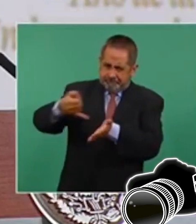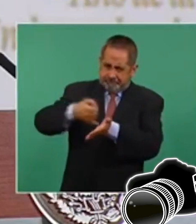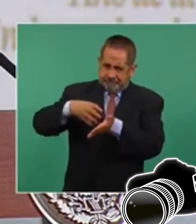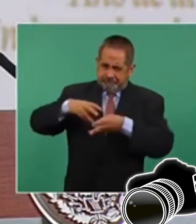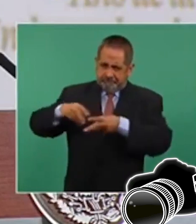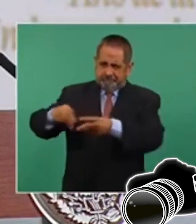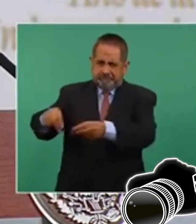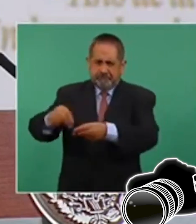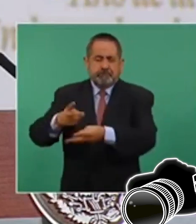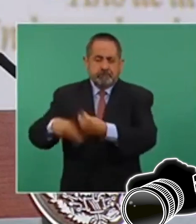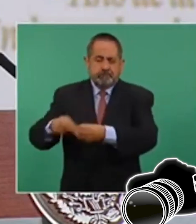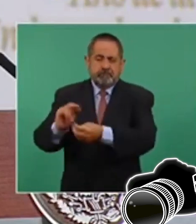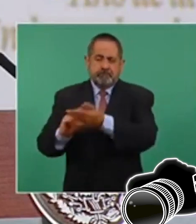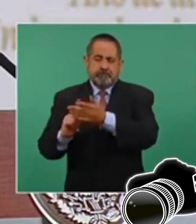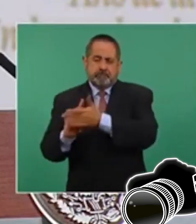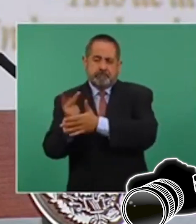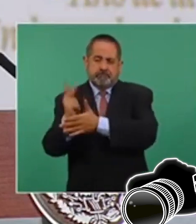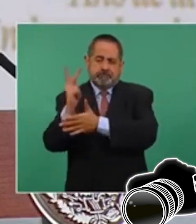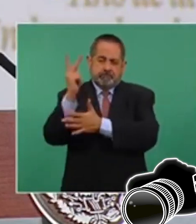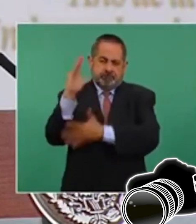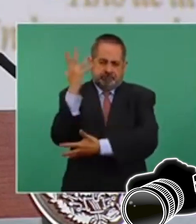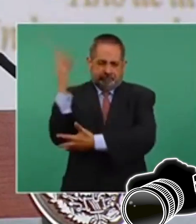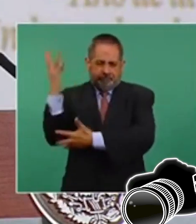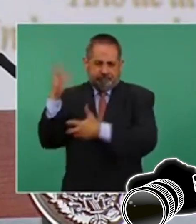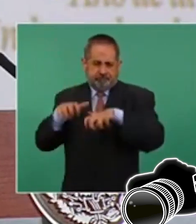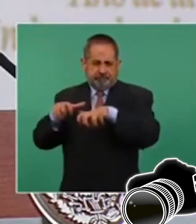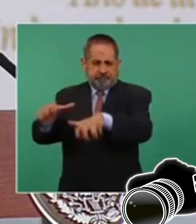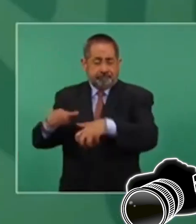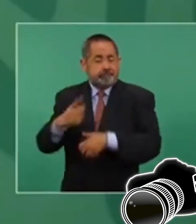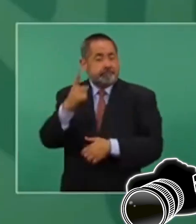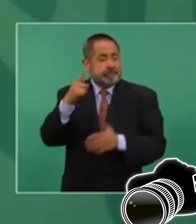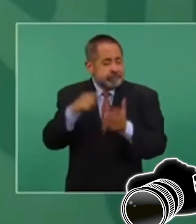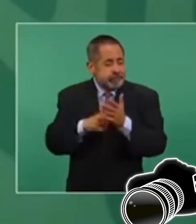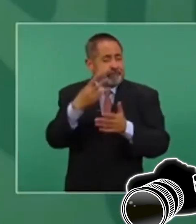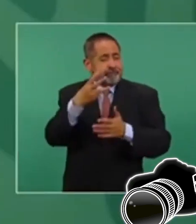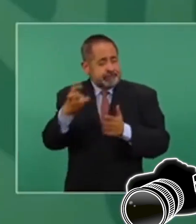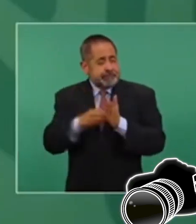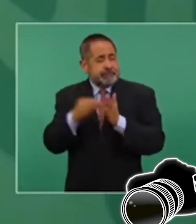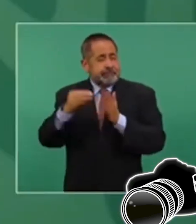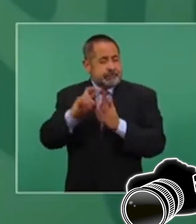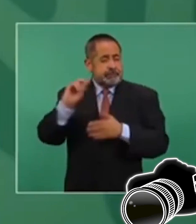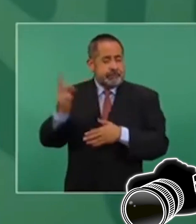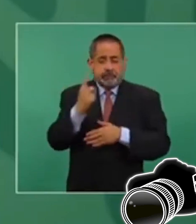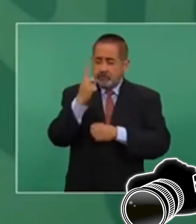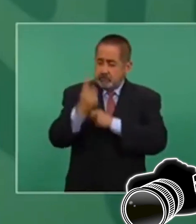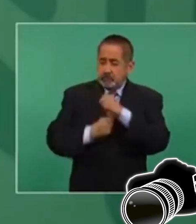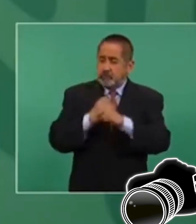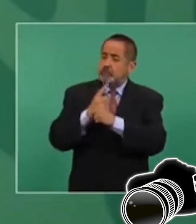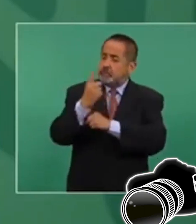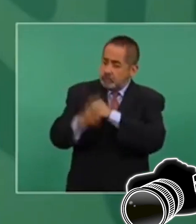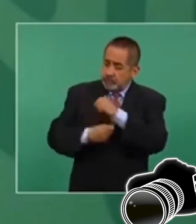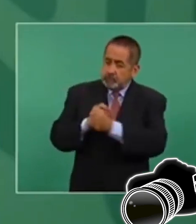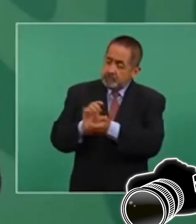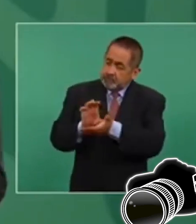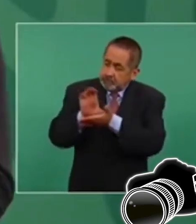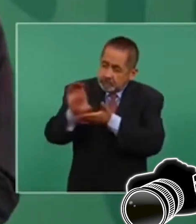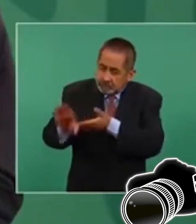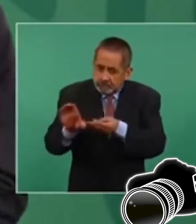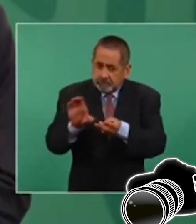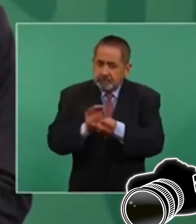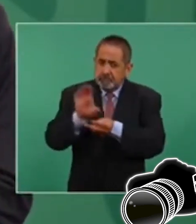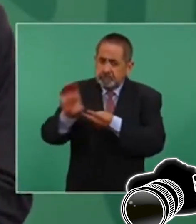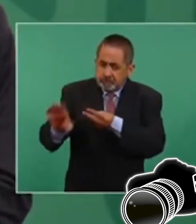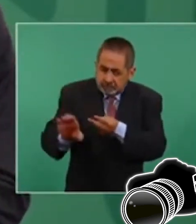pues and celos y sentimientos en contra de los que hacemos la información más digerible y